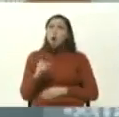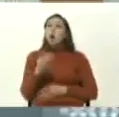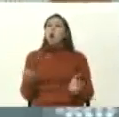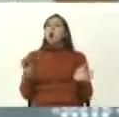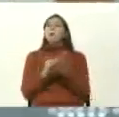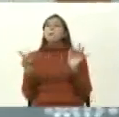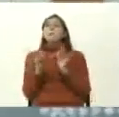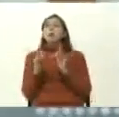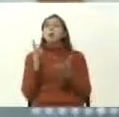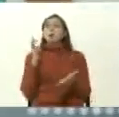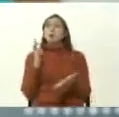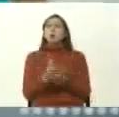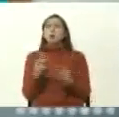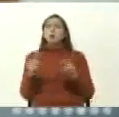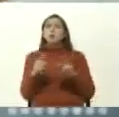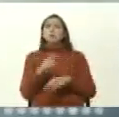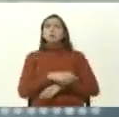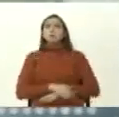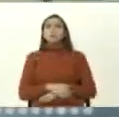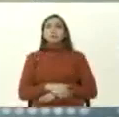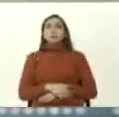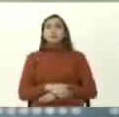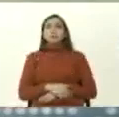pase, adelante.